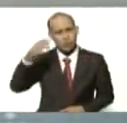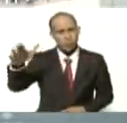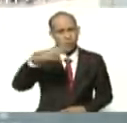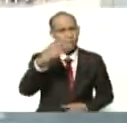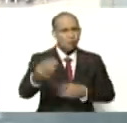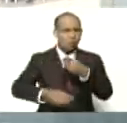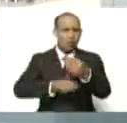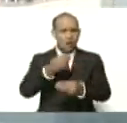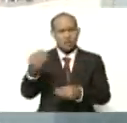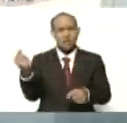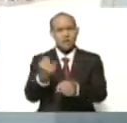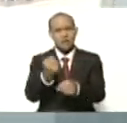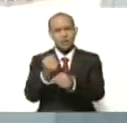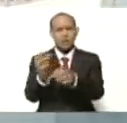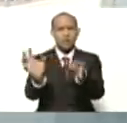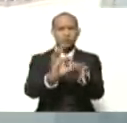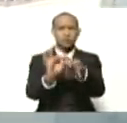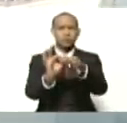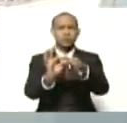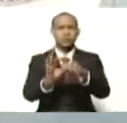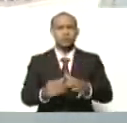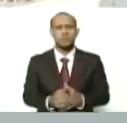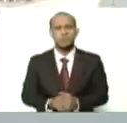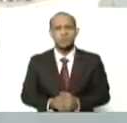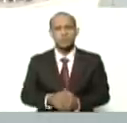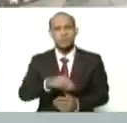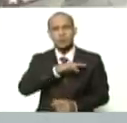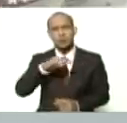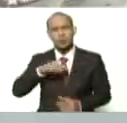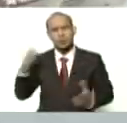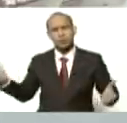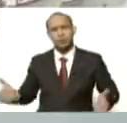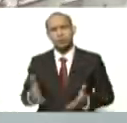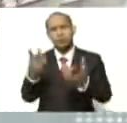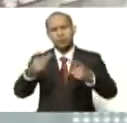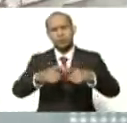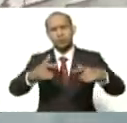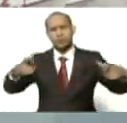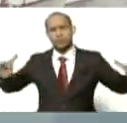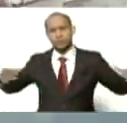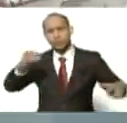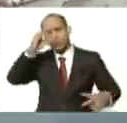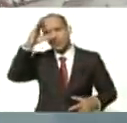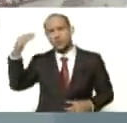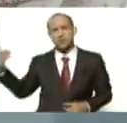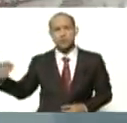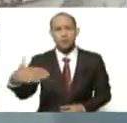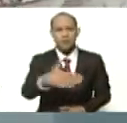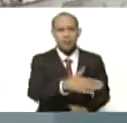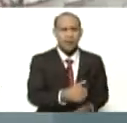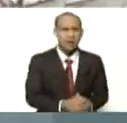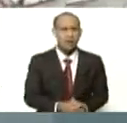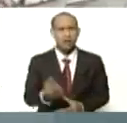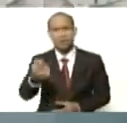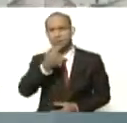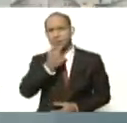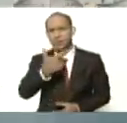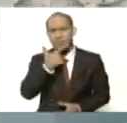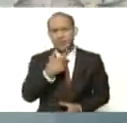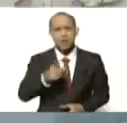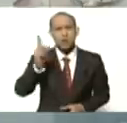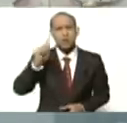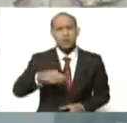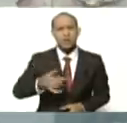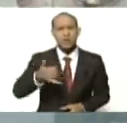articulemos vamos a una expansión de esa capacidad de pesca que es grandiosa tenemos además